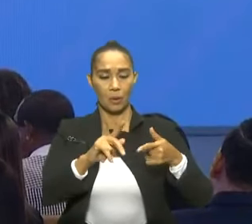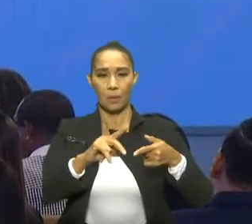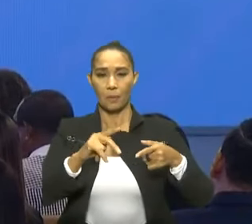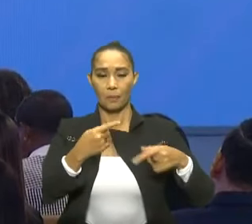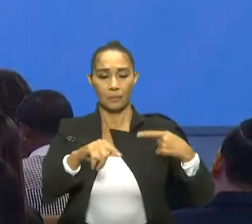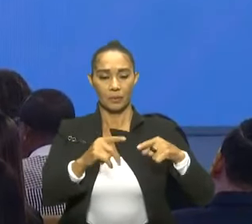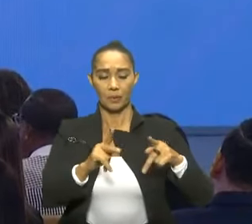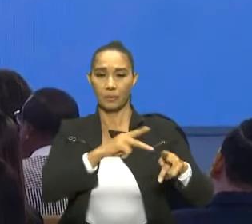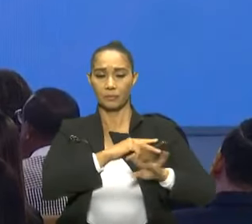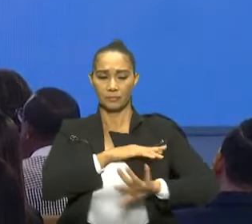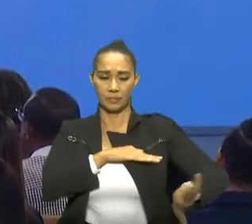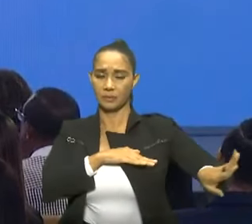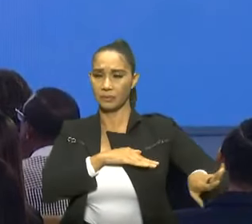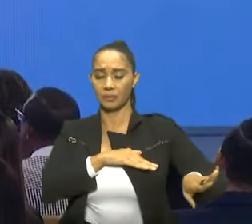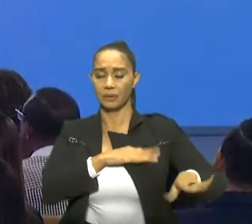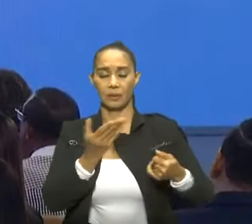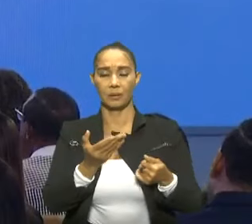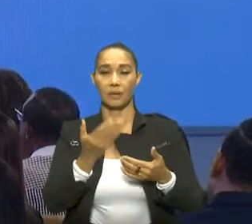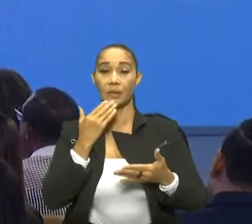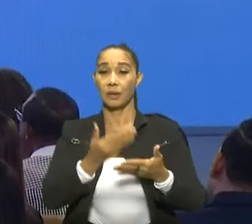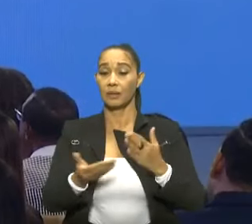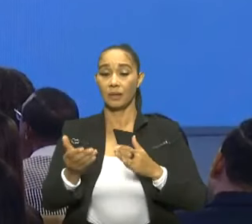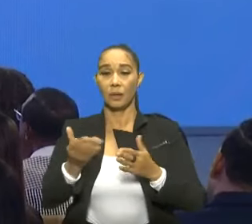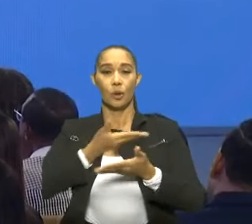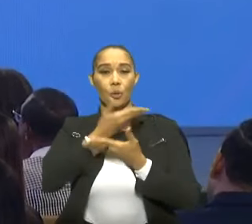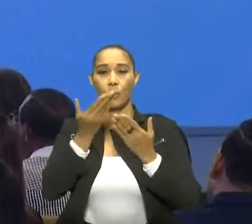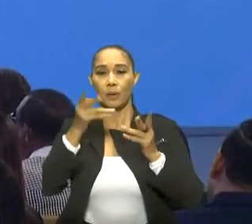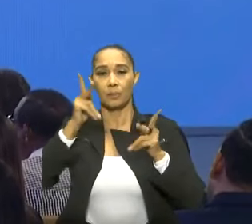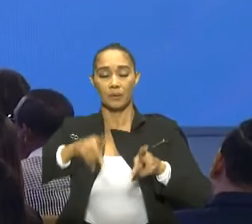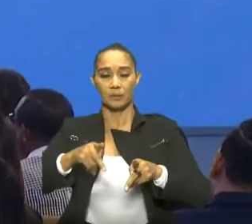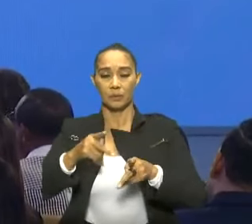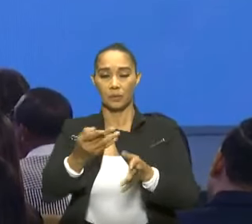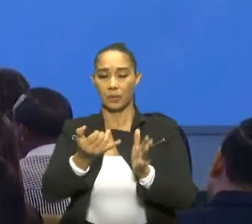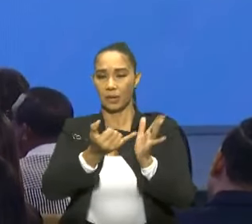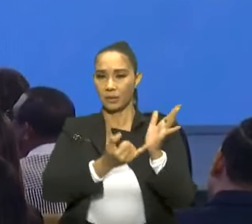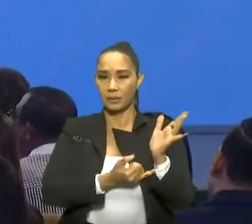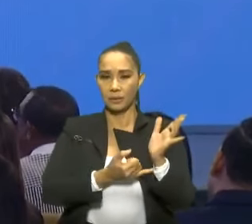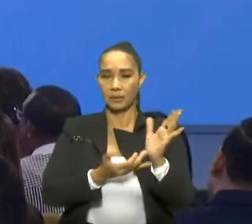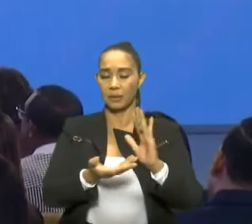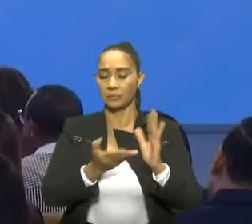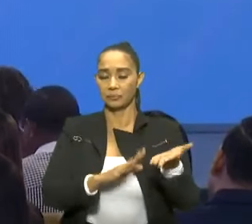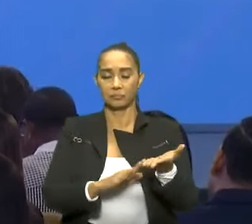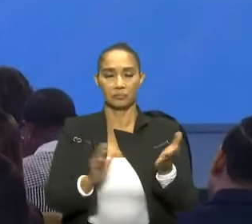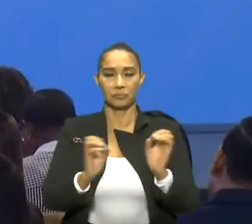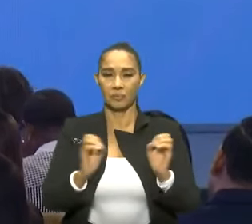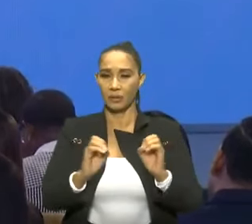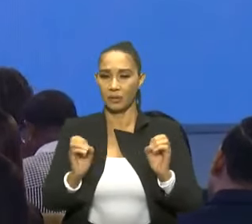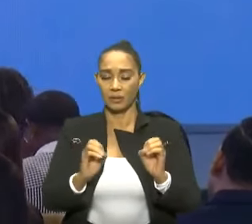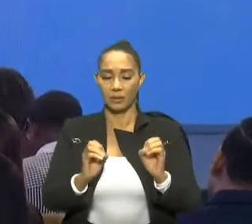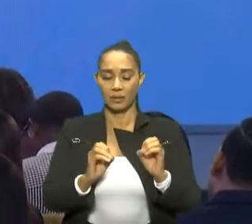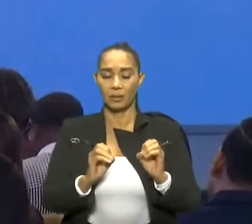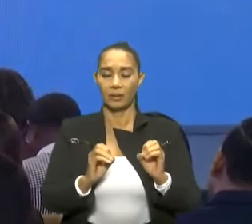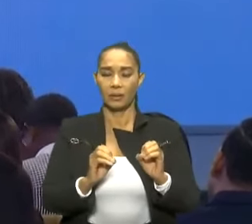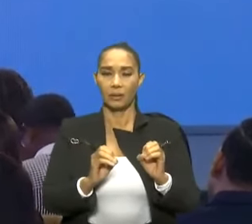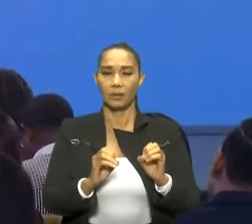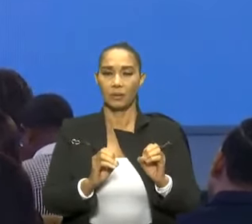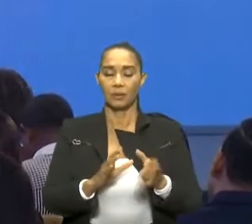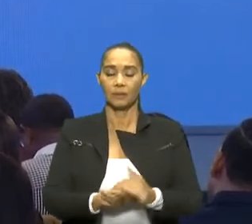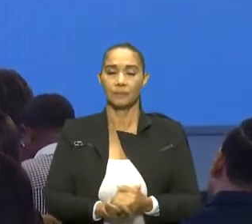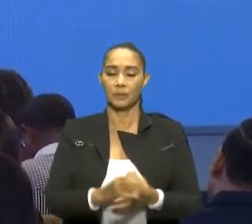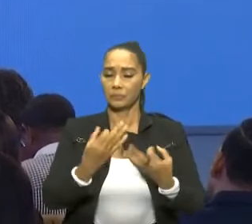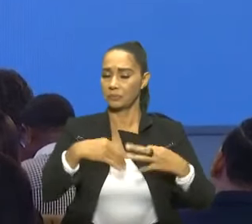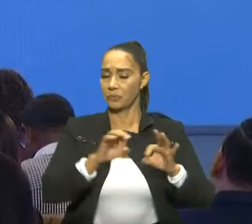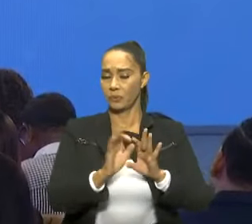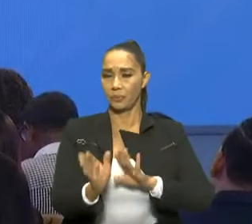personal entre ambos que participó y gracias a Dios ni hay heridos. O sea, que es un elemento que no tiene mayor